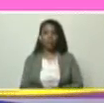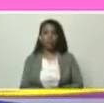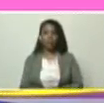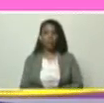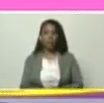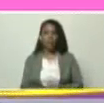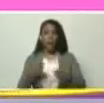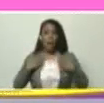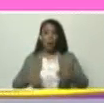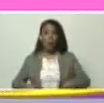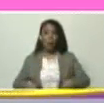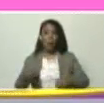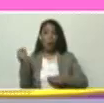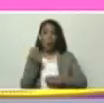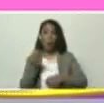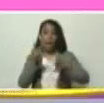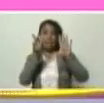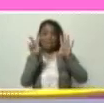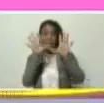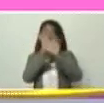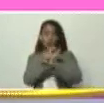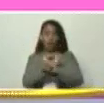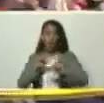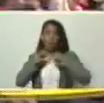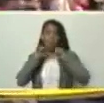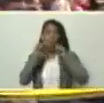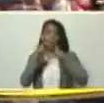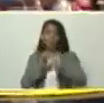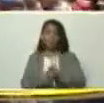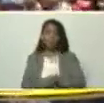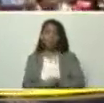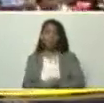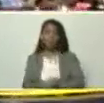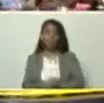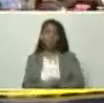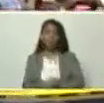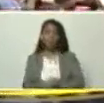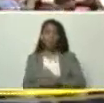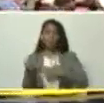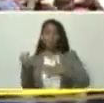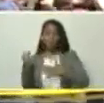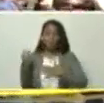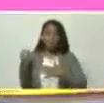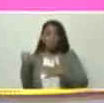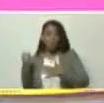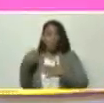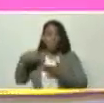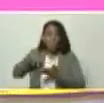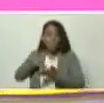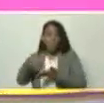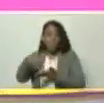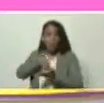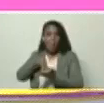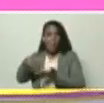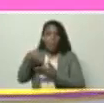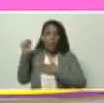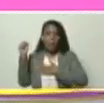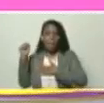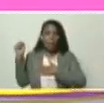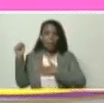el cuerpo como a las 7 de la noche empieza, taca, taca, taca, taca,